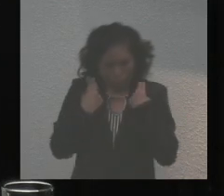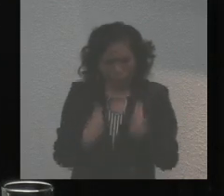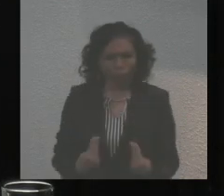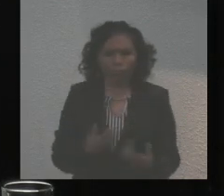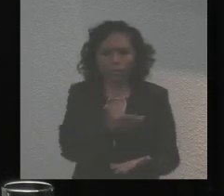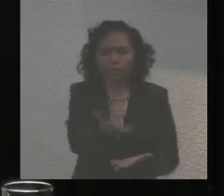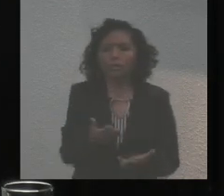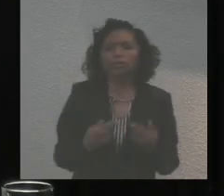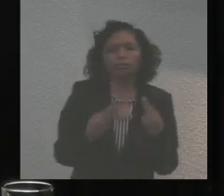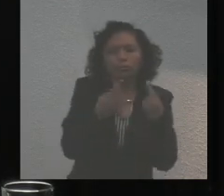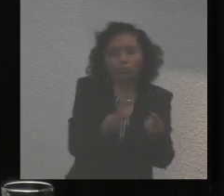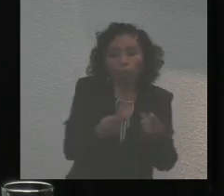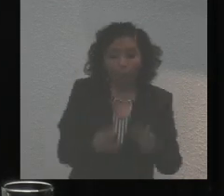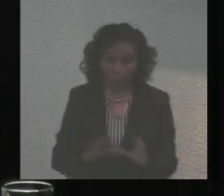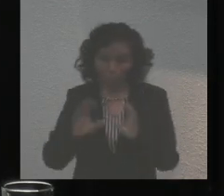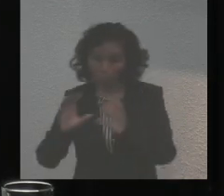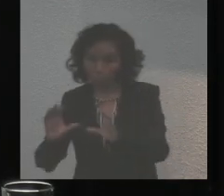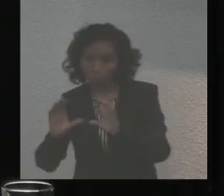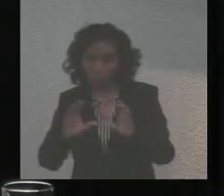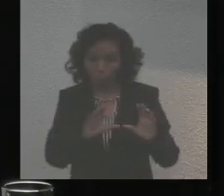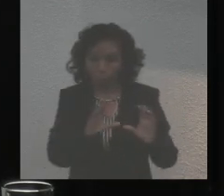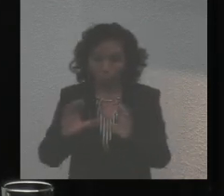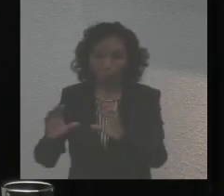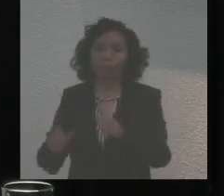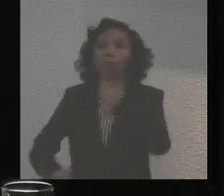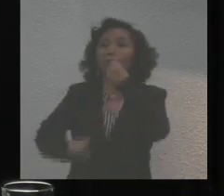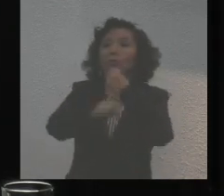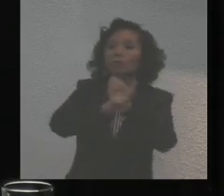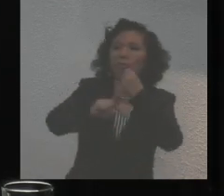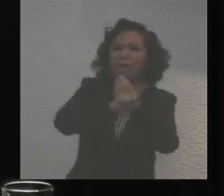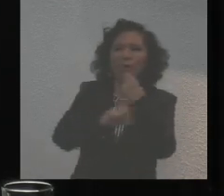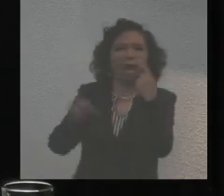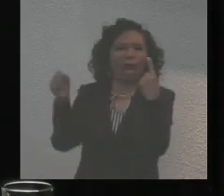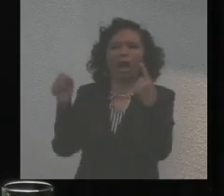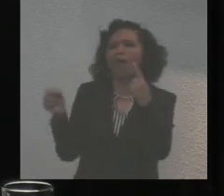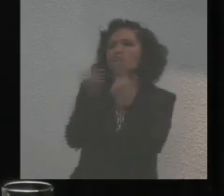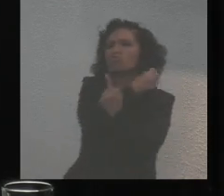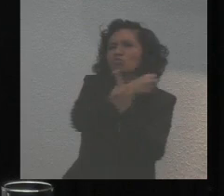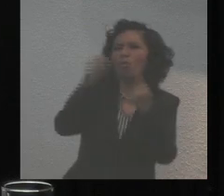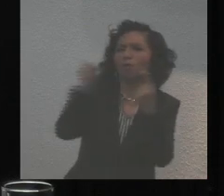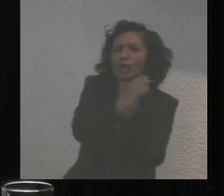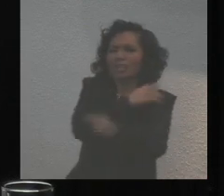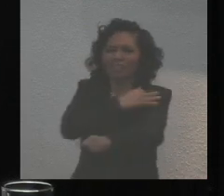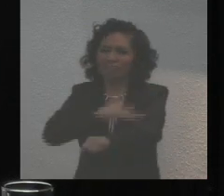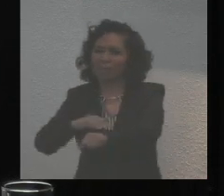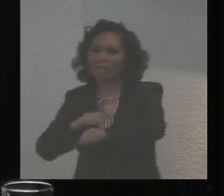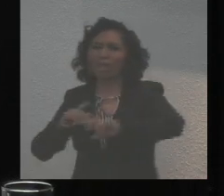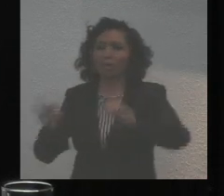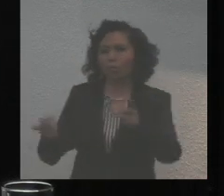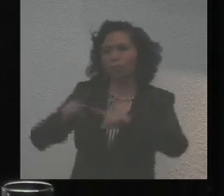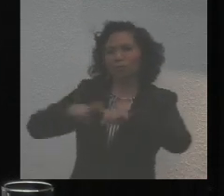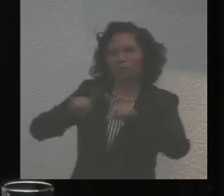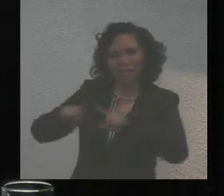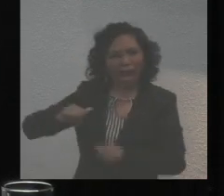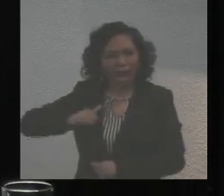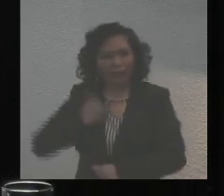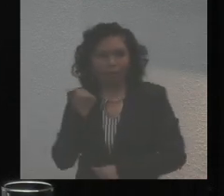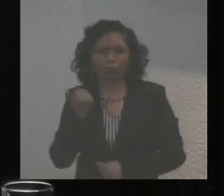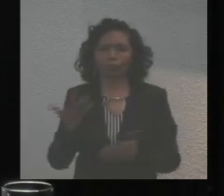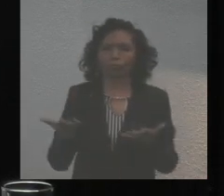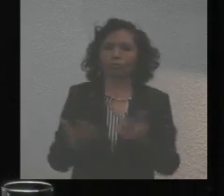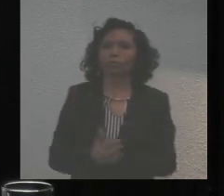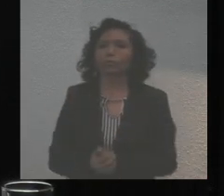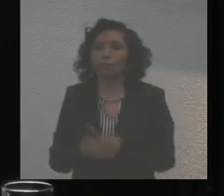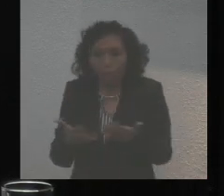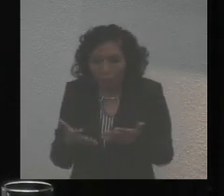pero también cuidando y conteniendo en problemáticas como la violencia familiar o los diversos tipos de abusos. Programas